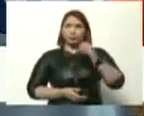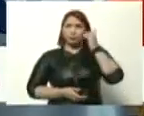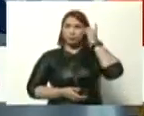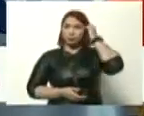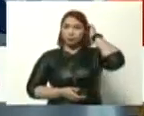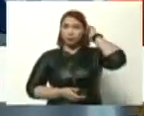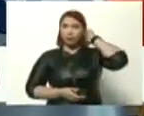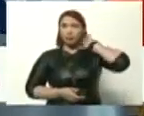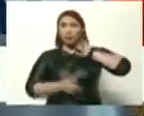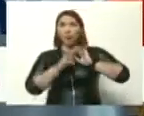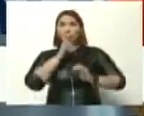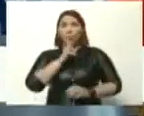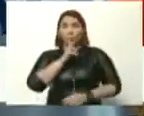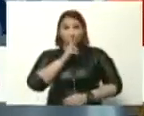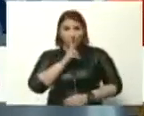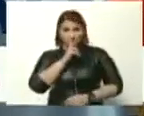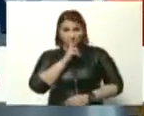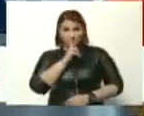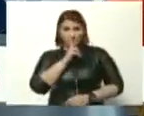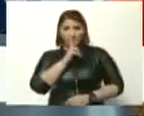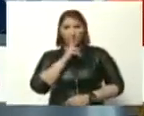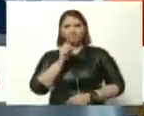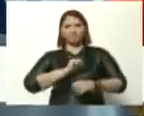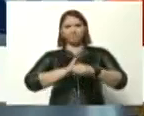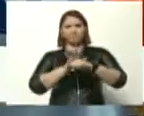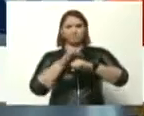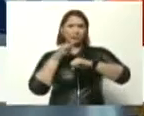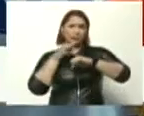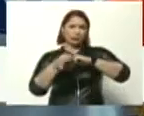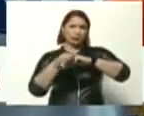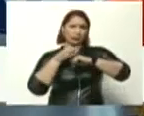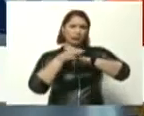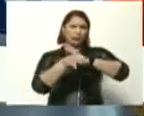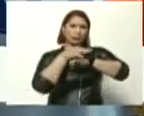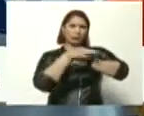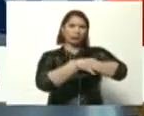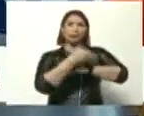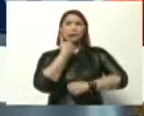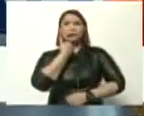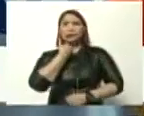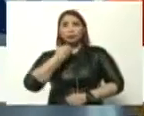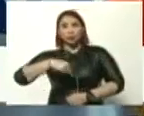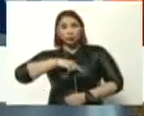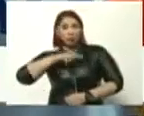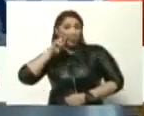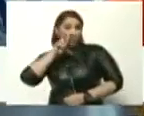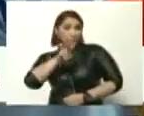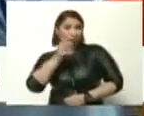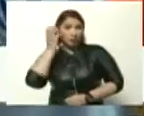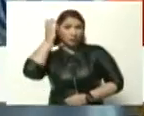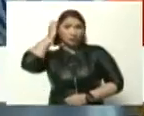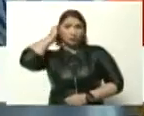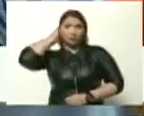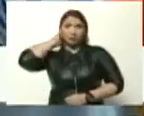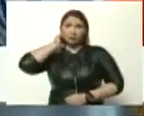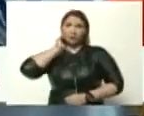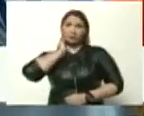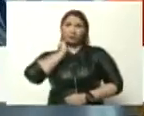terrible flagelo como ha sido el COVID-19 y sus diversas acepciones que hemos ido viendo, sus diversas